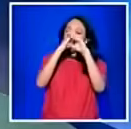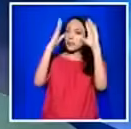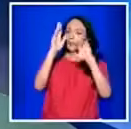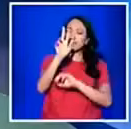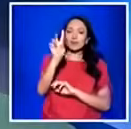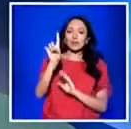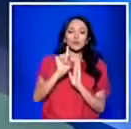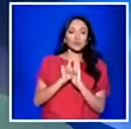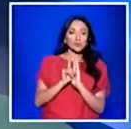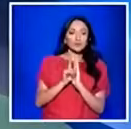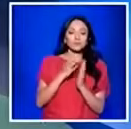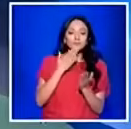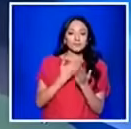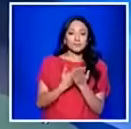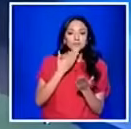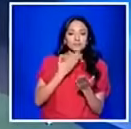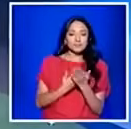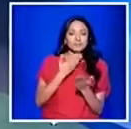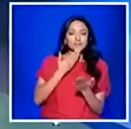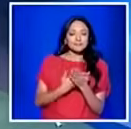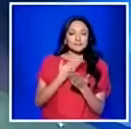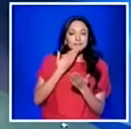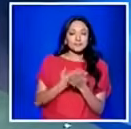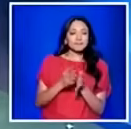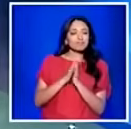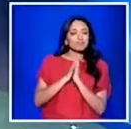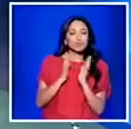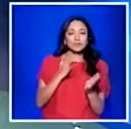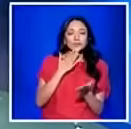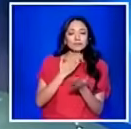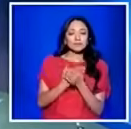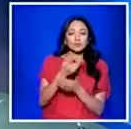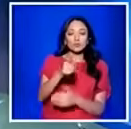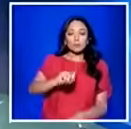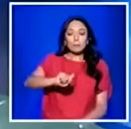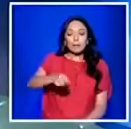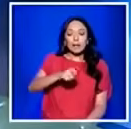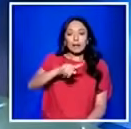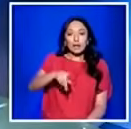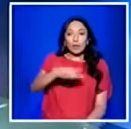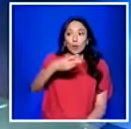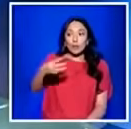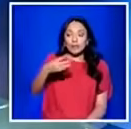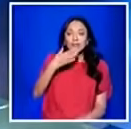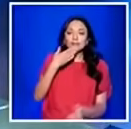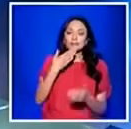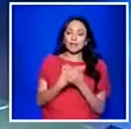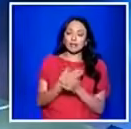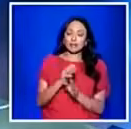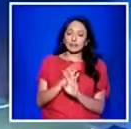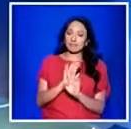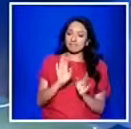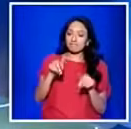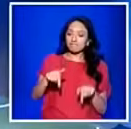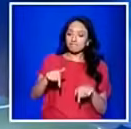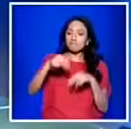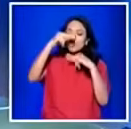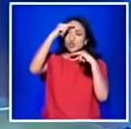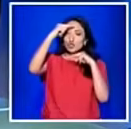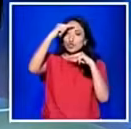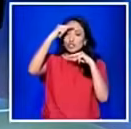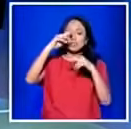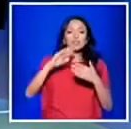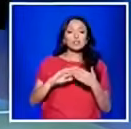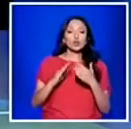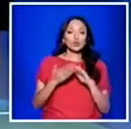7:31. Gracias, gracias, gracias siempre, mis queridos vecinos, por sintonizarnos aquí en Ecuavisa, en su espacio de Televistazo en